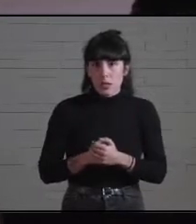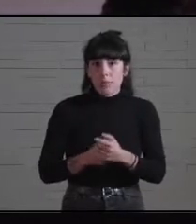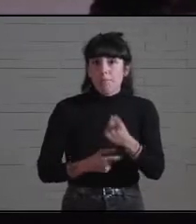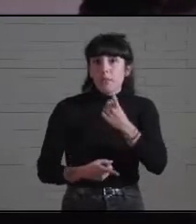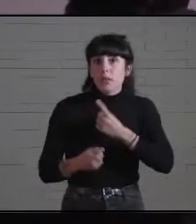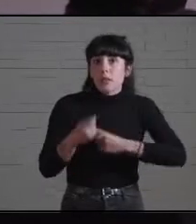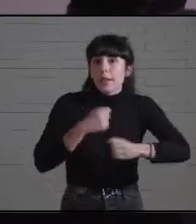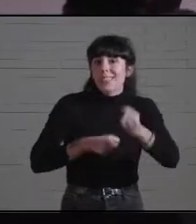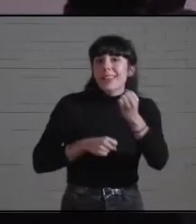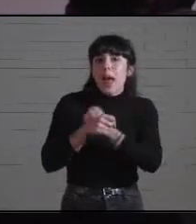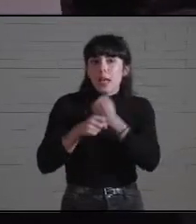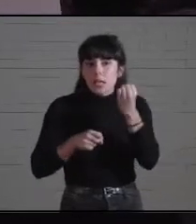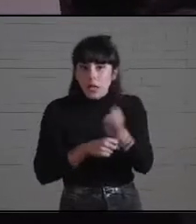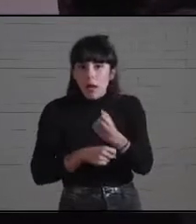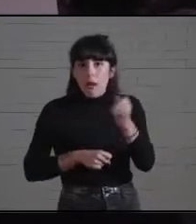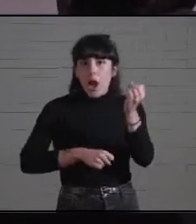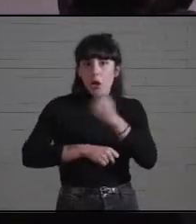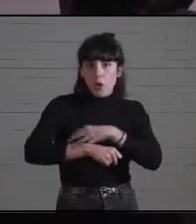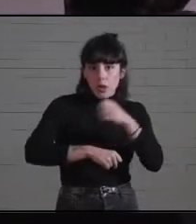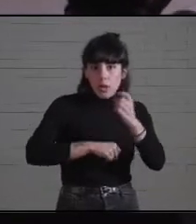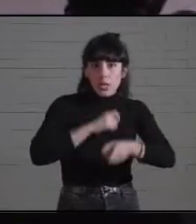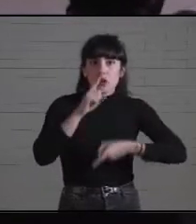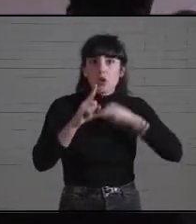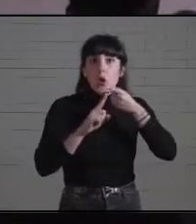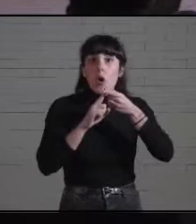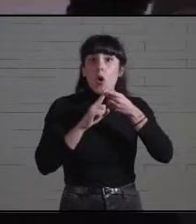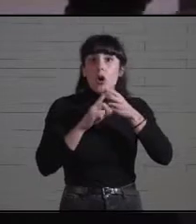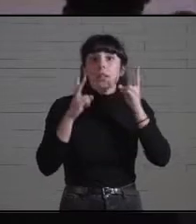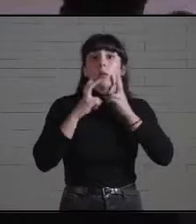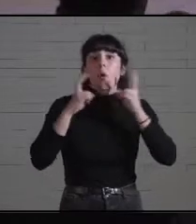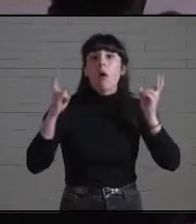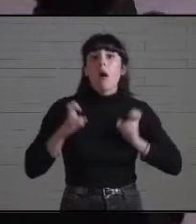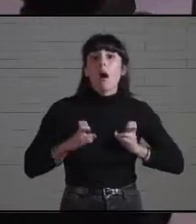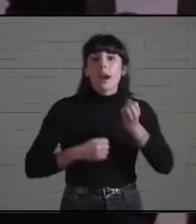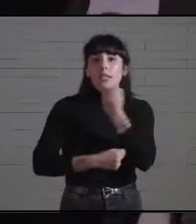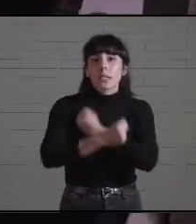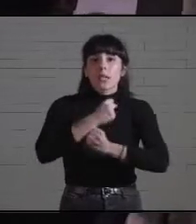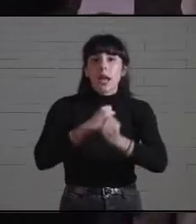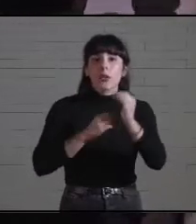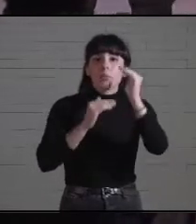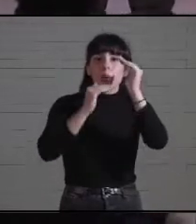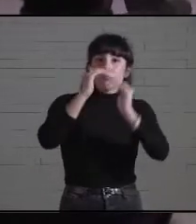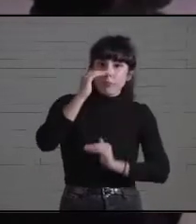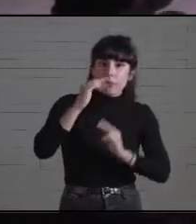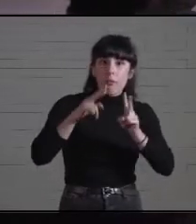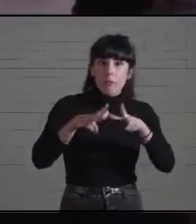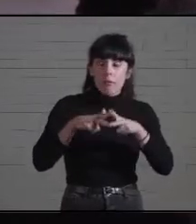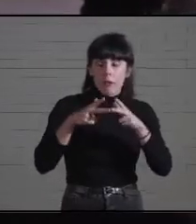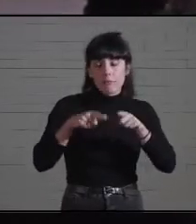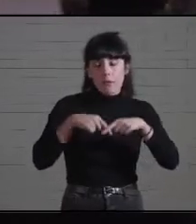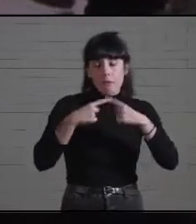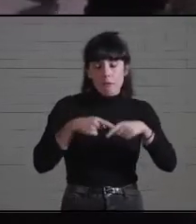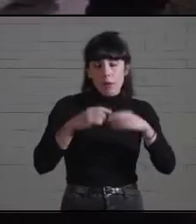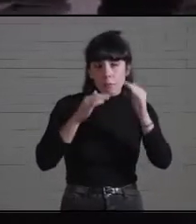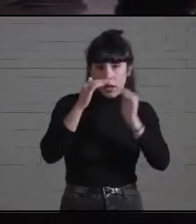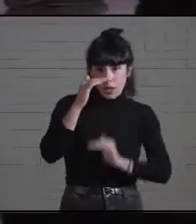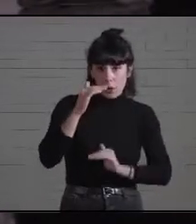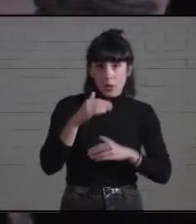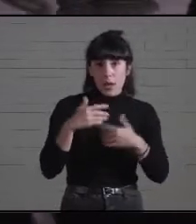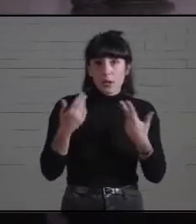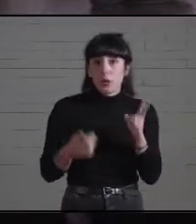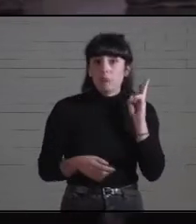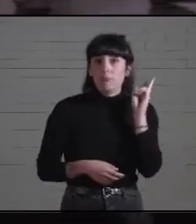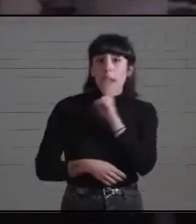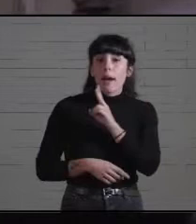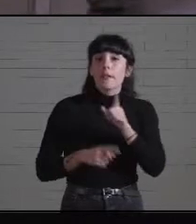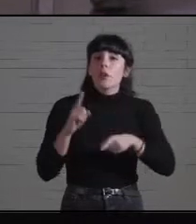de empleo, de ingresos, para disminuir el estrés económico en las familias. Hemos ido entonces a ver si